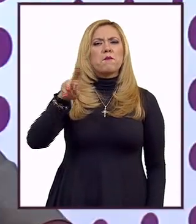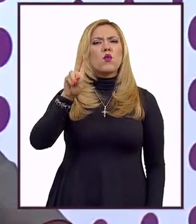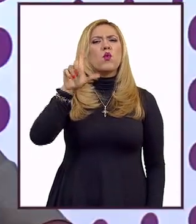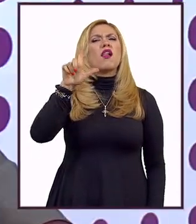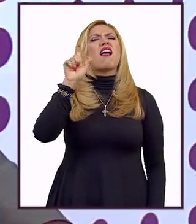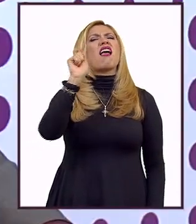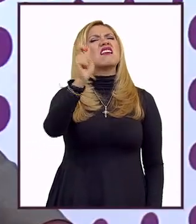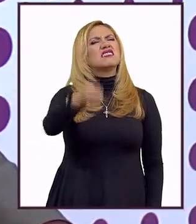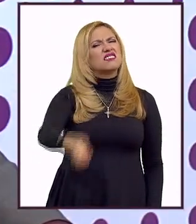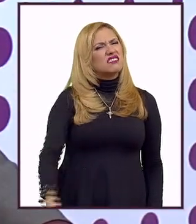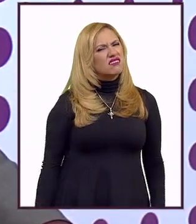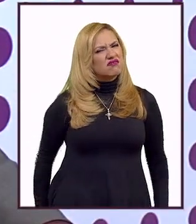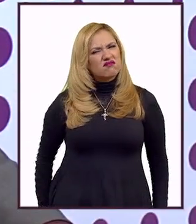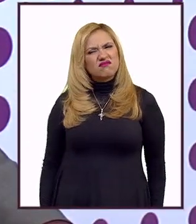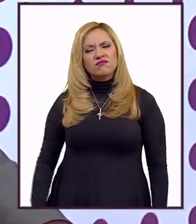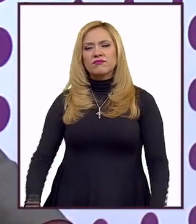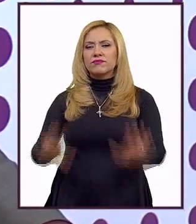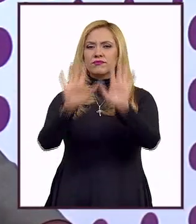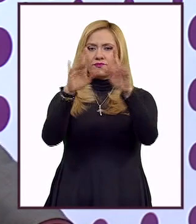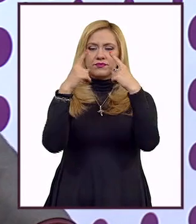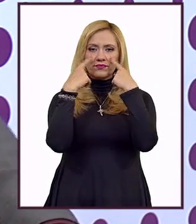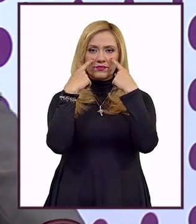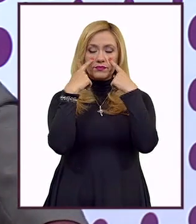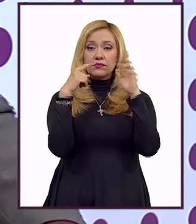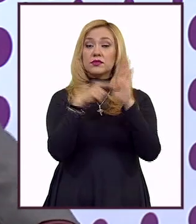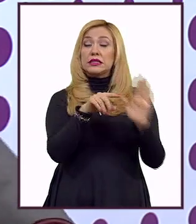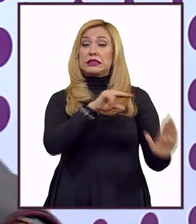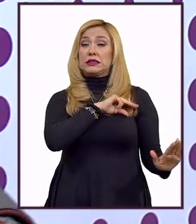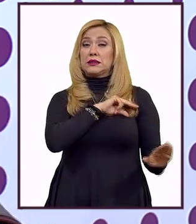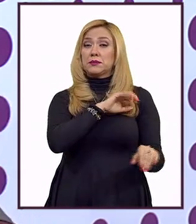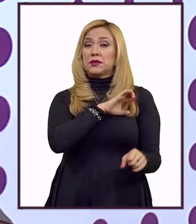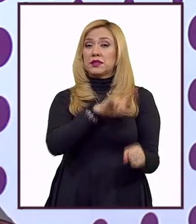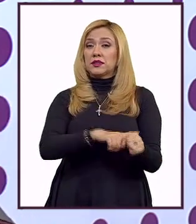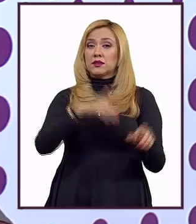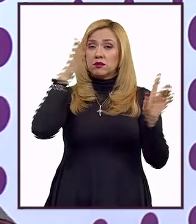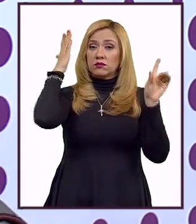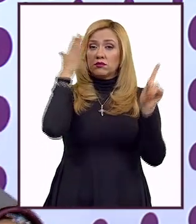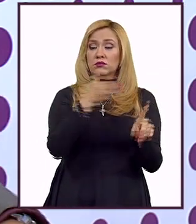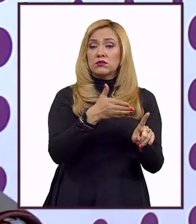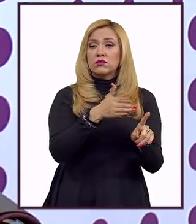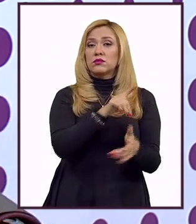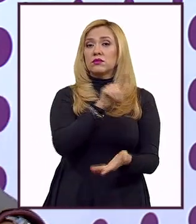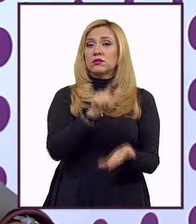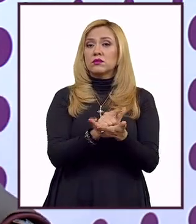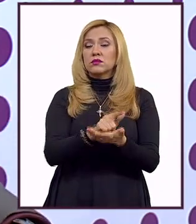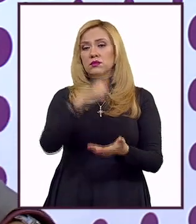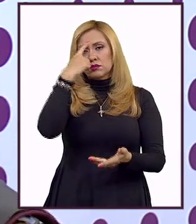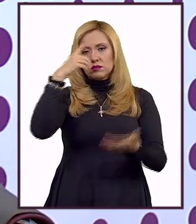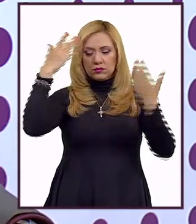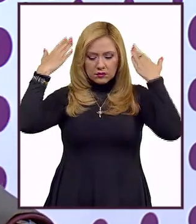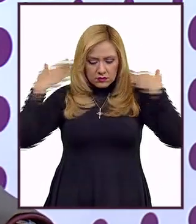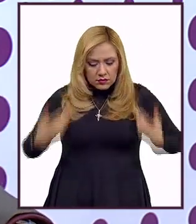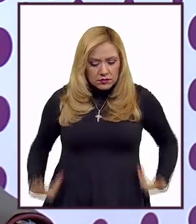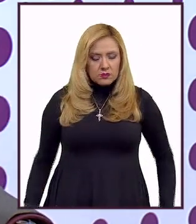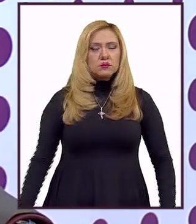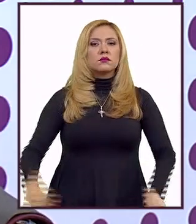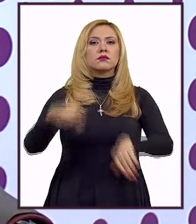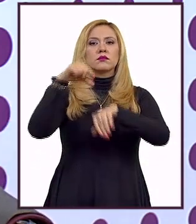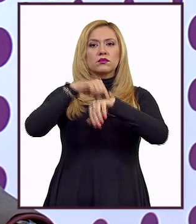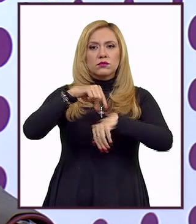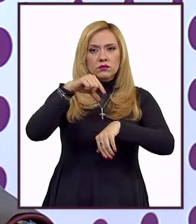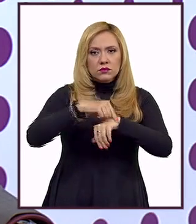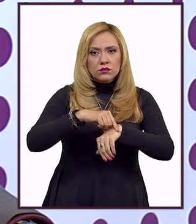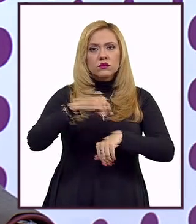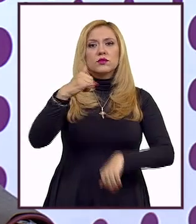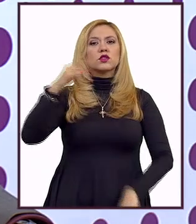relevante? Pues este protocolo es un protocolo especializado, ¿no? Que implica la parte del ámbito físico, el ámbito médico y también